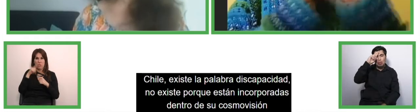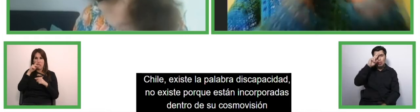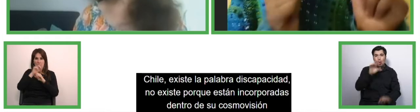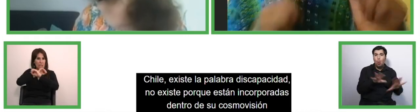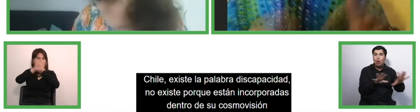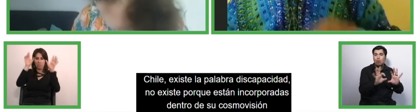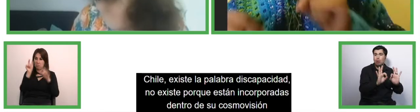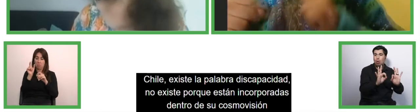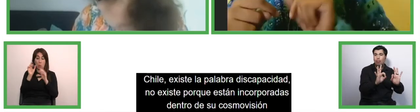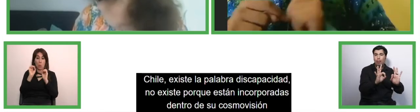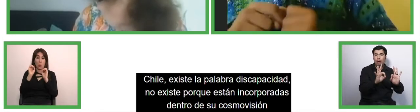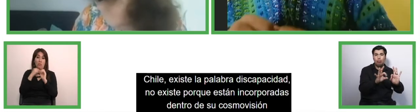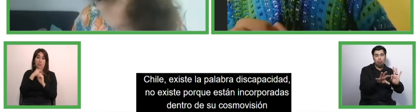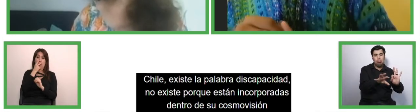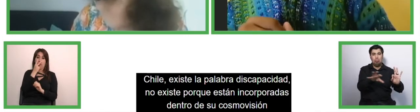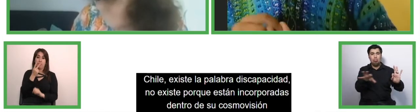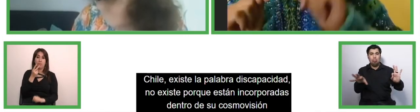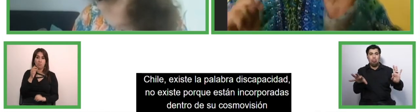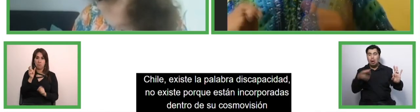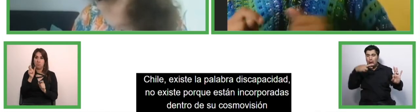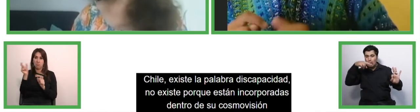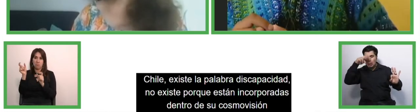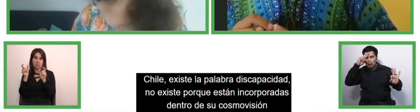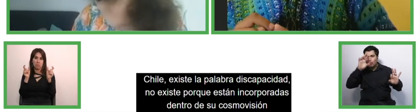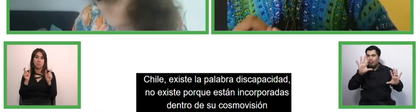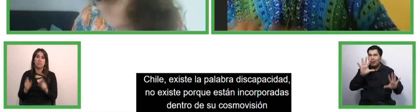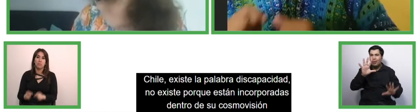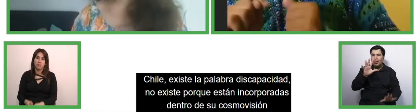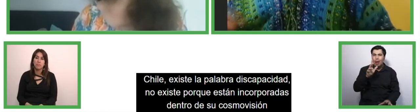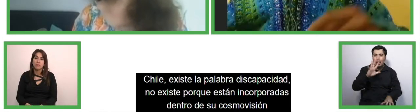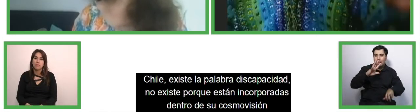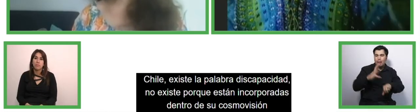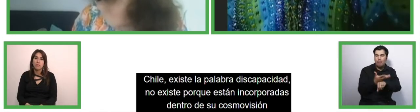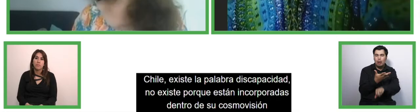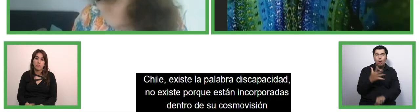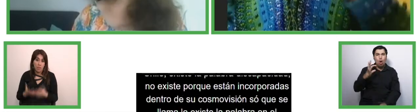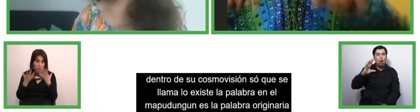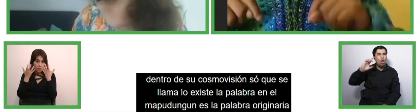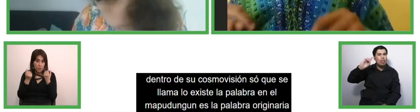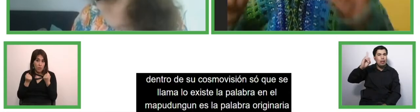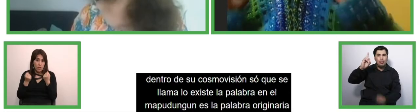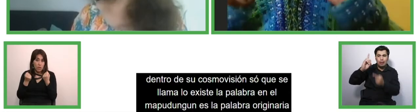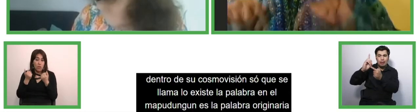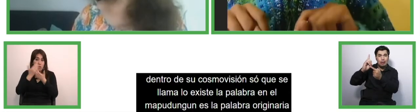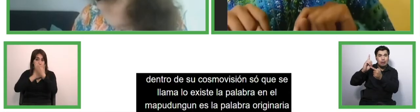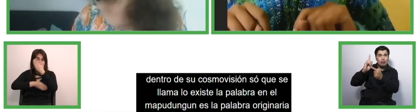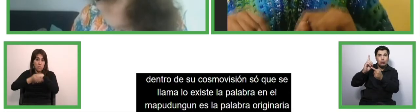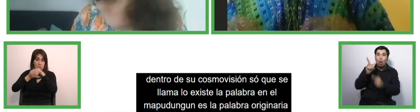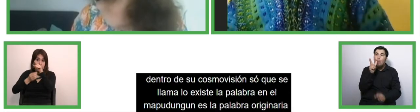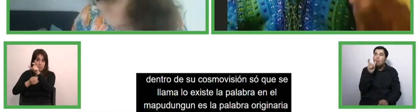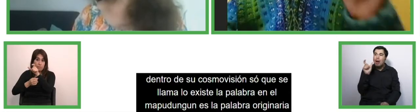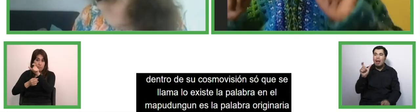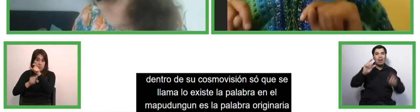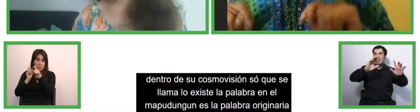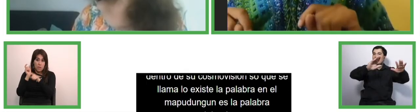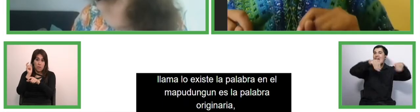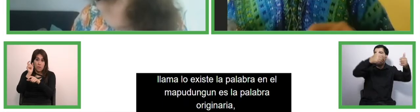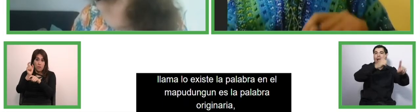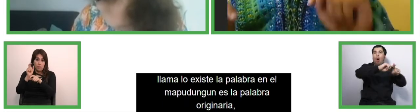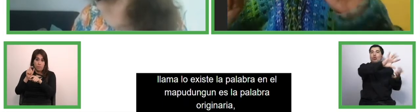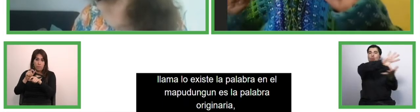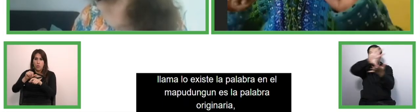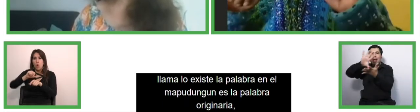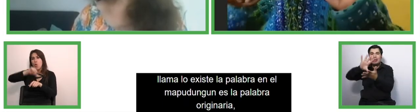común, pero algo raro. Pero el defecto o la discapacidad son occidentalizaciones del lenguaje, y aquello